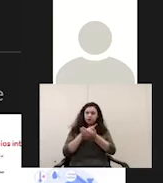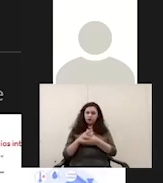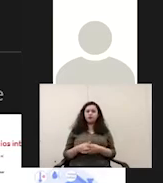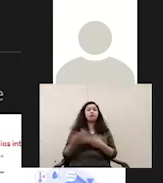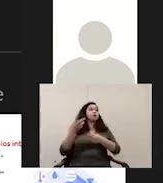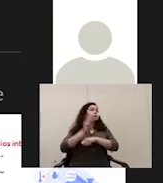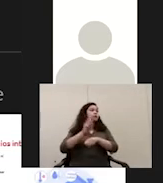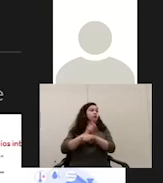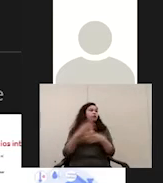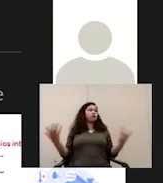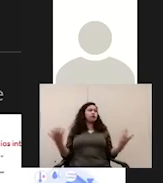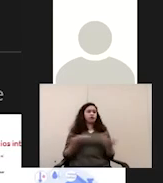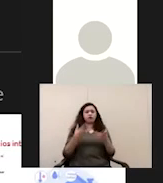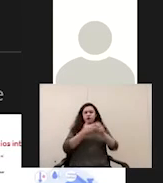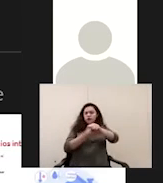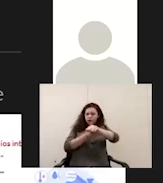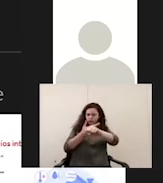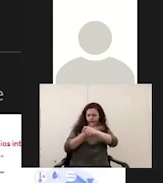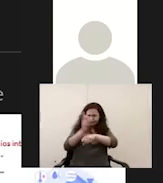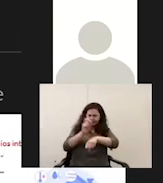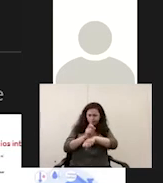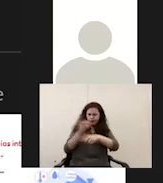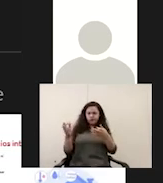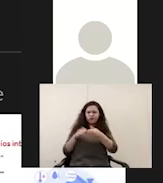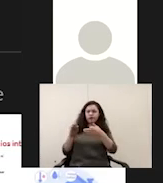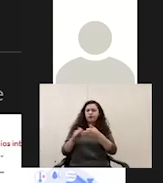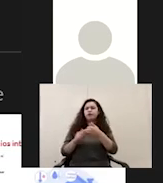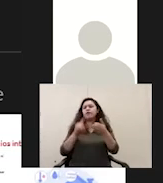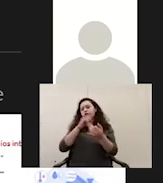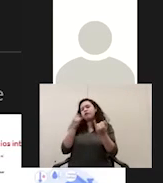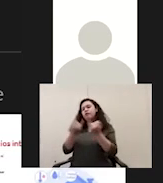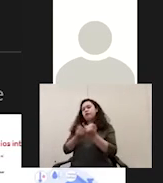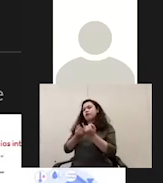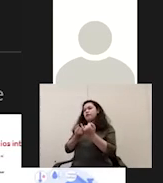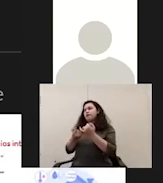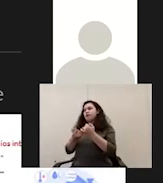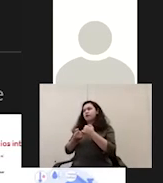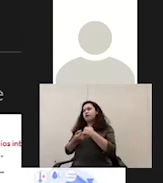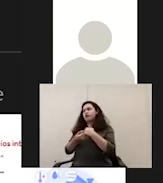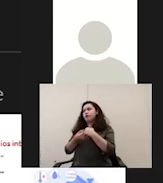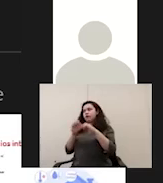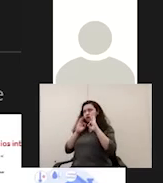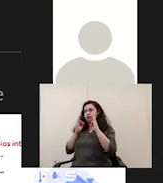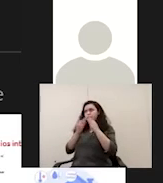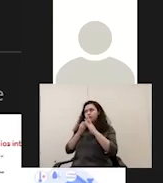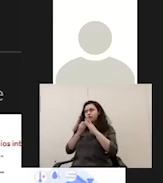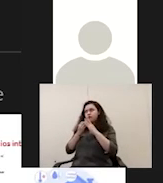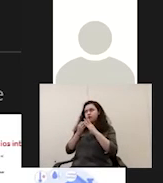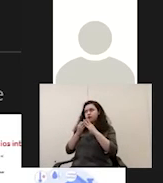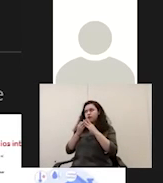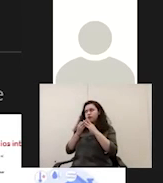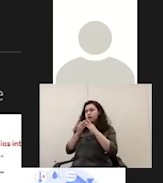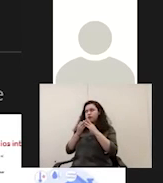diaria, registrarlo como limpieza diaria constante y una que sea de manera, le llamamos